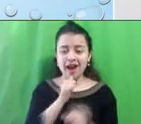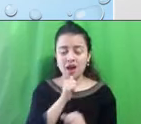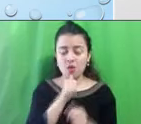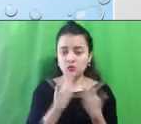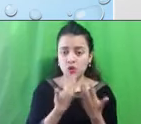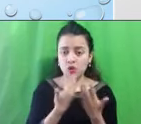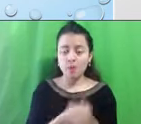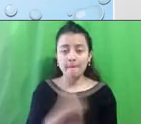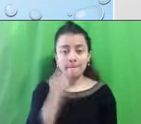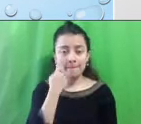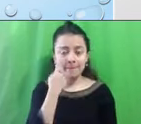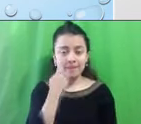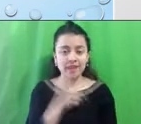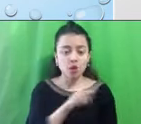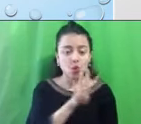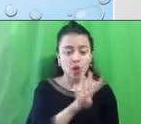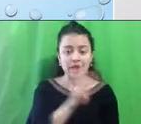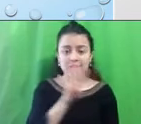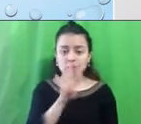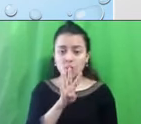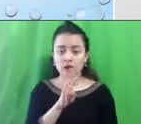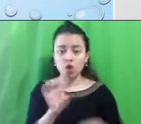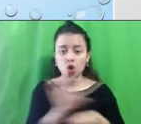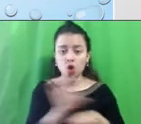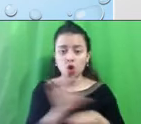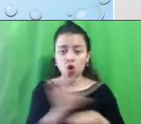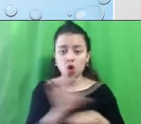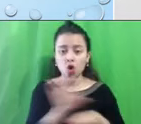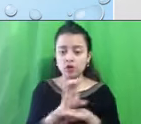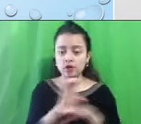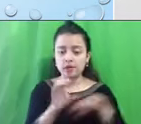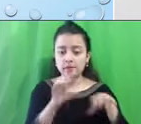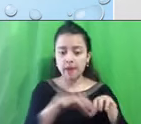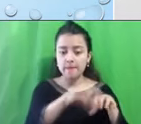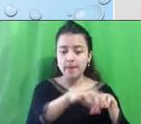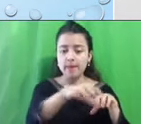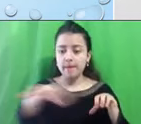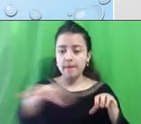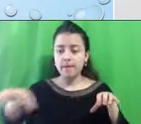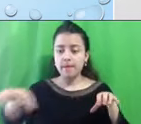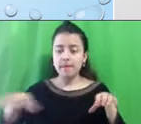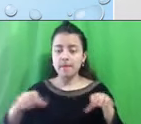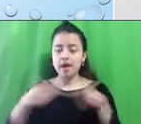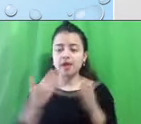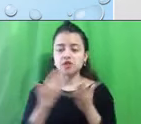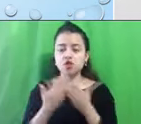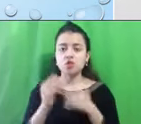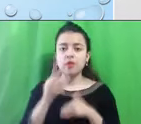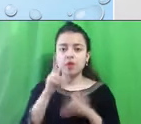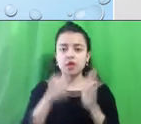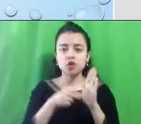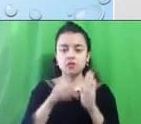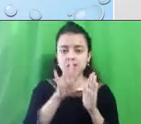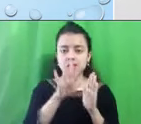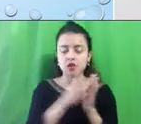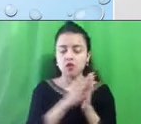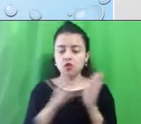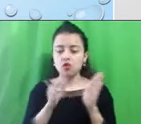44 equipos de cómputo, de los cuales se habían adquirido en el año 2005 y 2012.